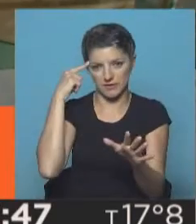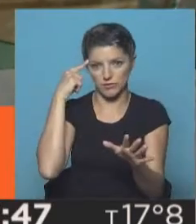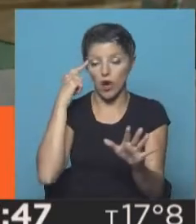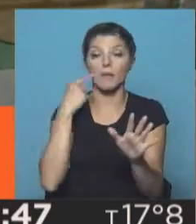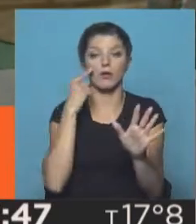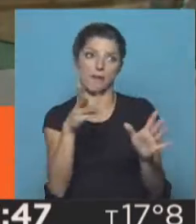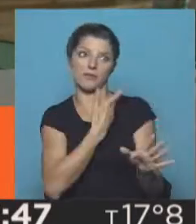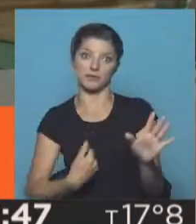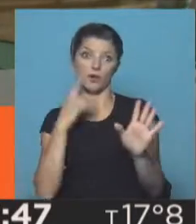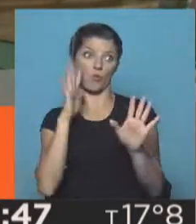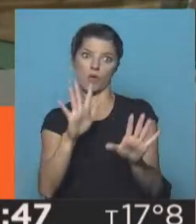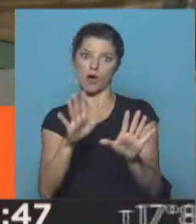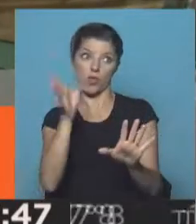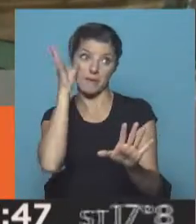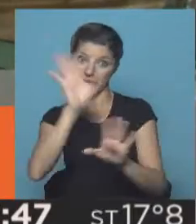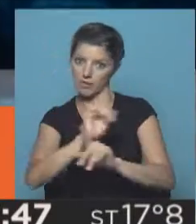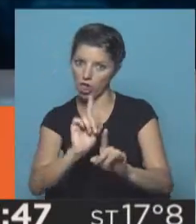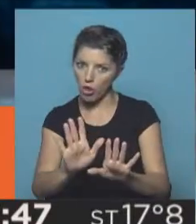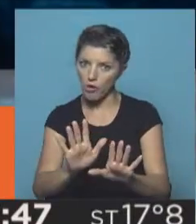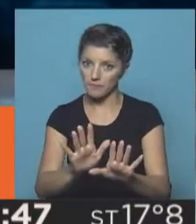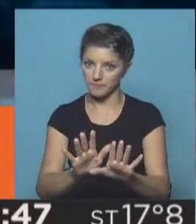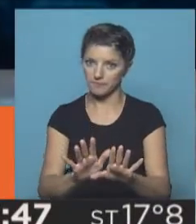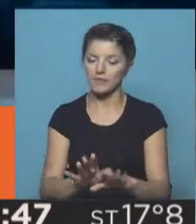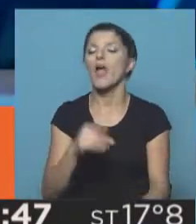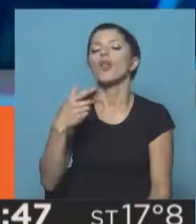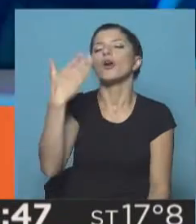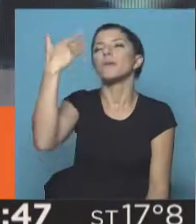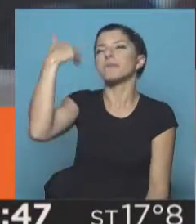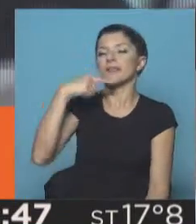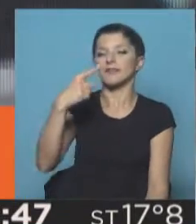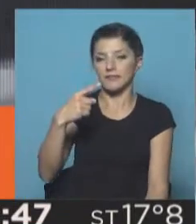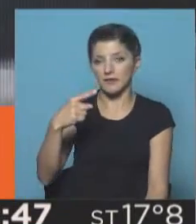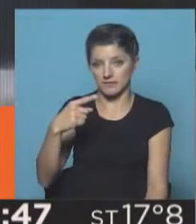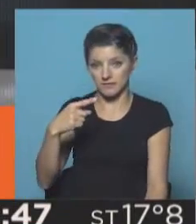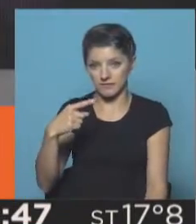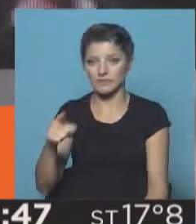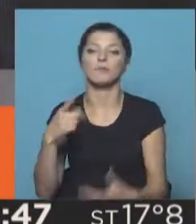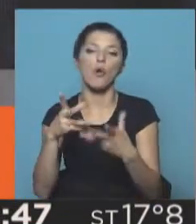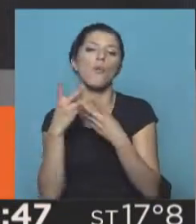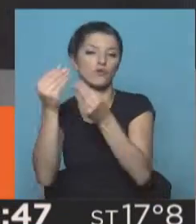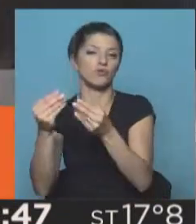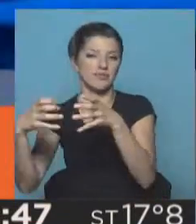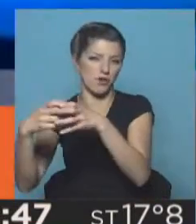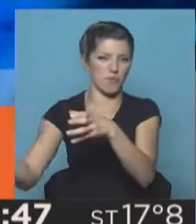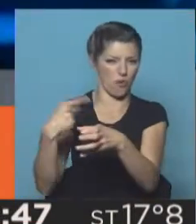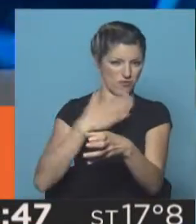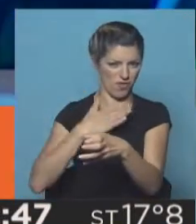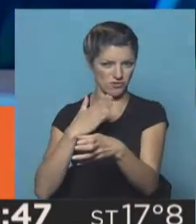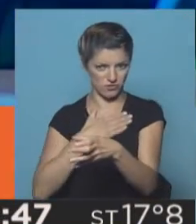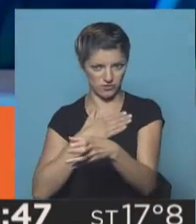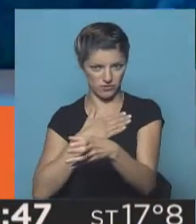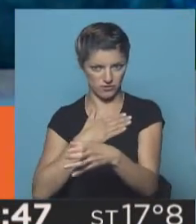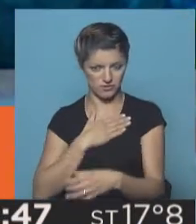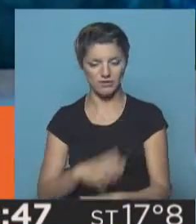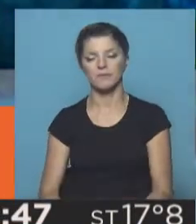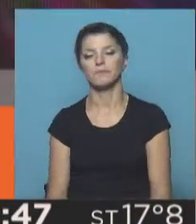cuidado, no exageremos en esto, el viejo argumento aquel de que no le hagas el juego a la oposición, ¿verdad? Y entonces... ¿Usted cree que